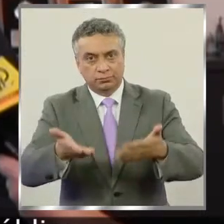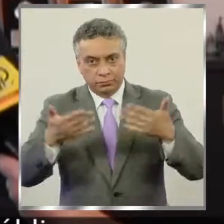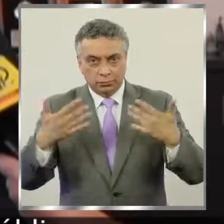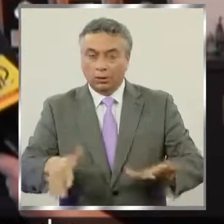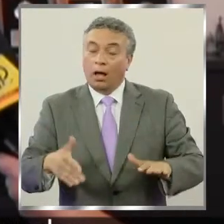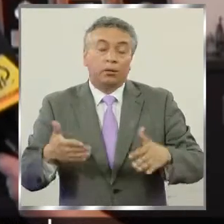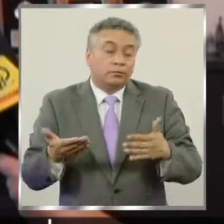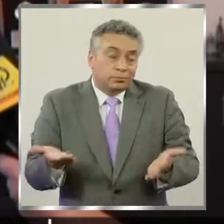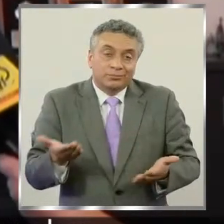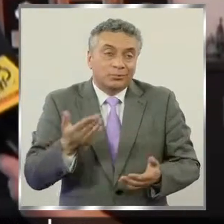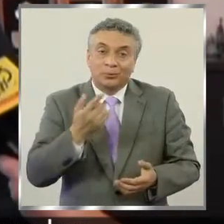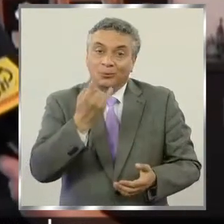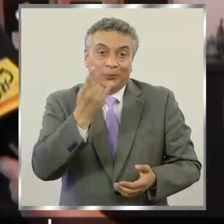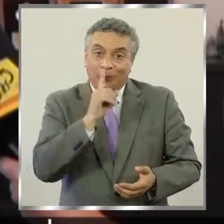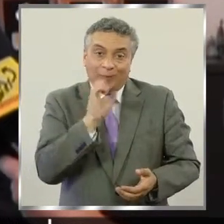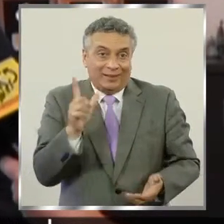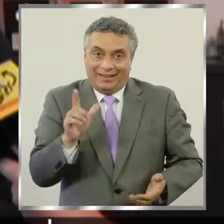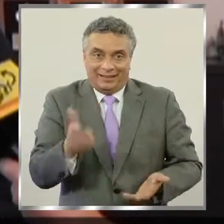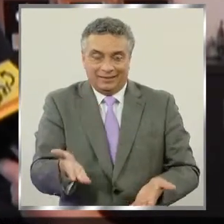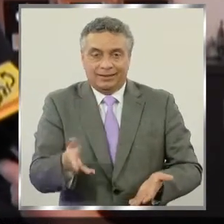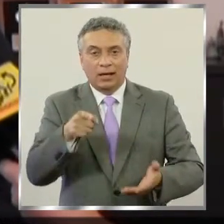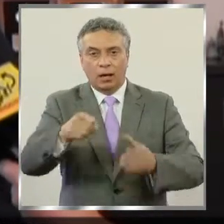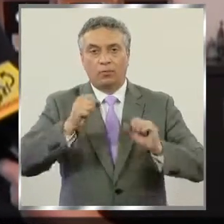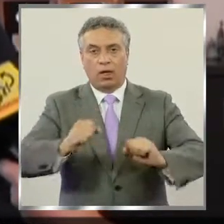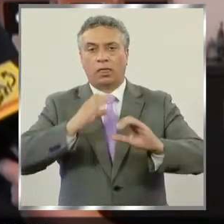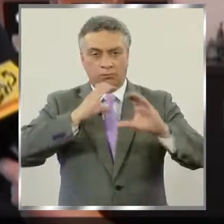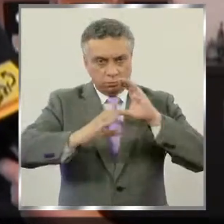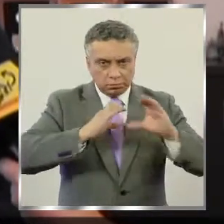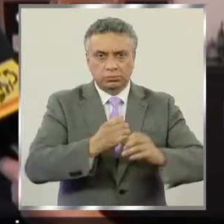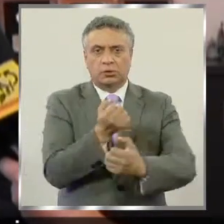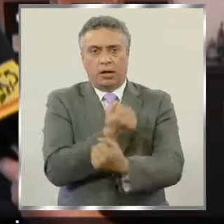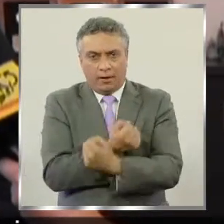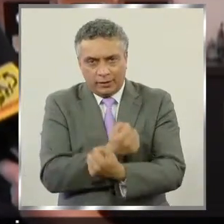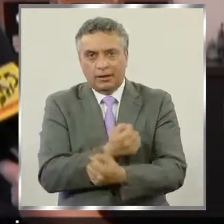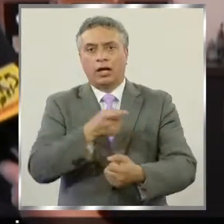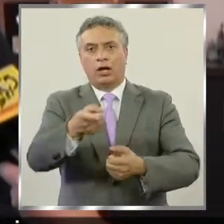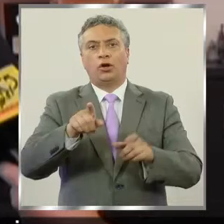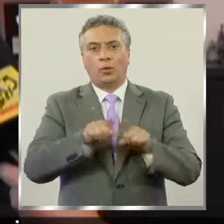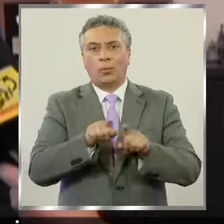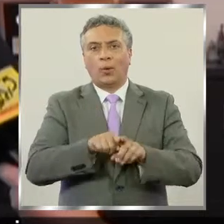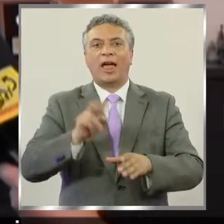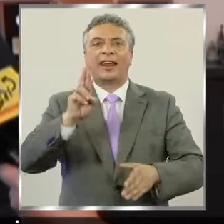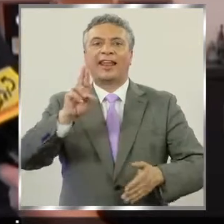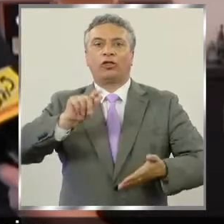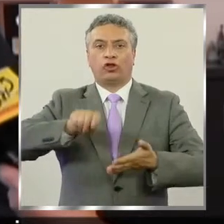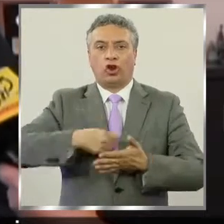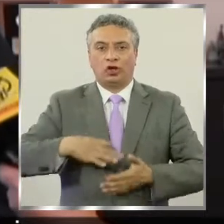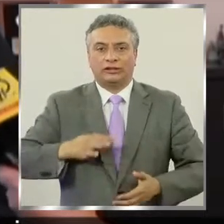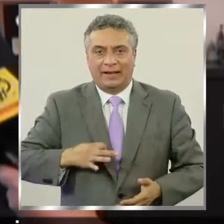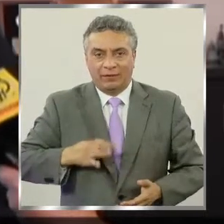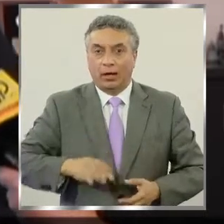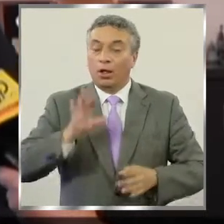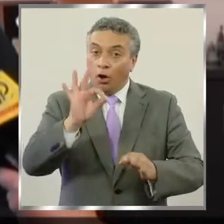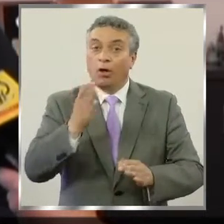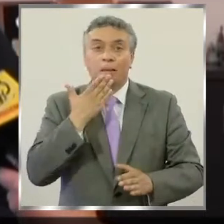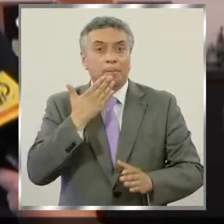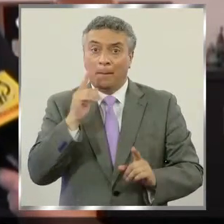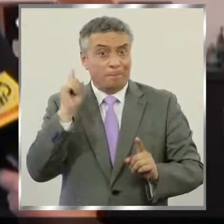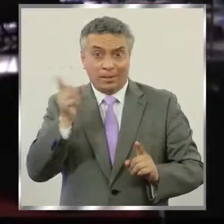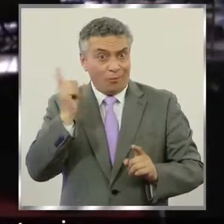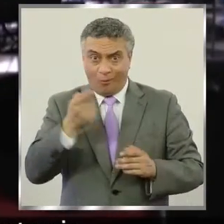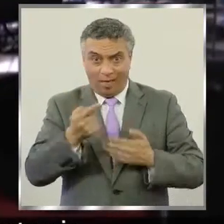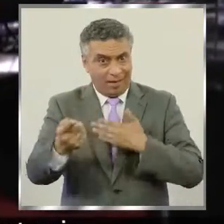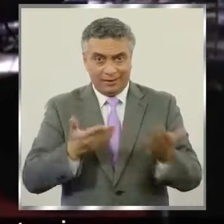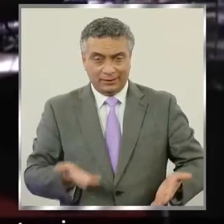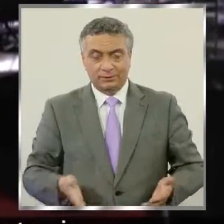es utilidad pública en definitiva, para que ellos puedan comunicarse con carabineros, con registro civil o inclusive hasta con